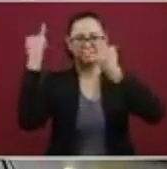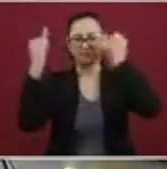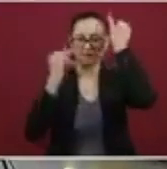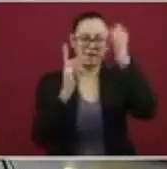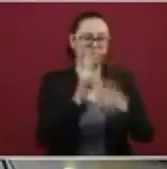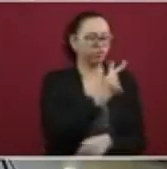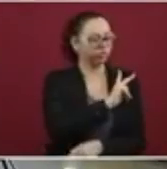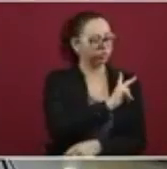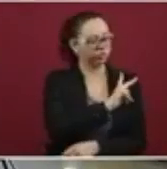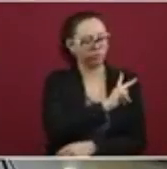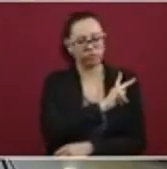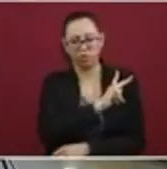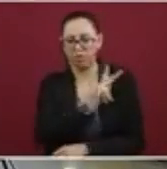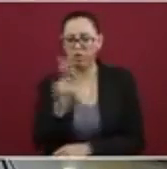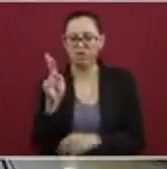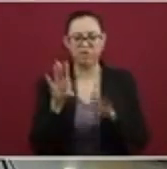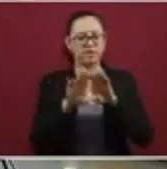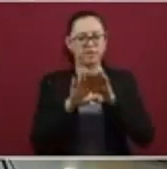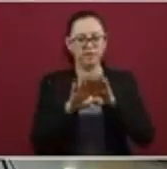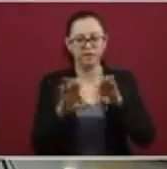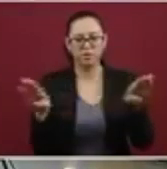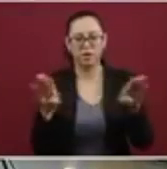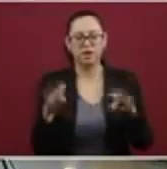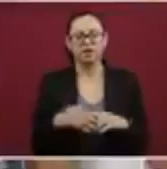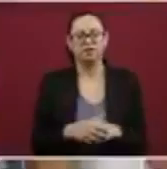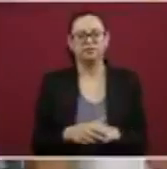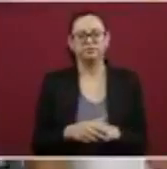las madres que